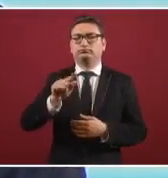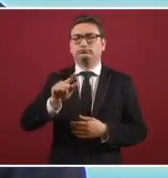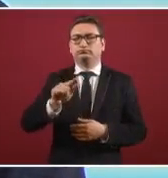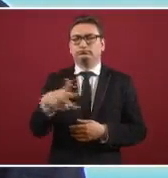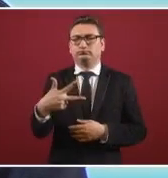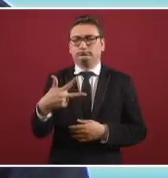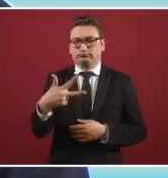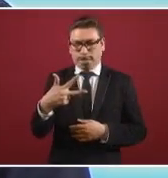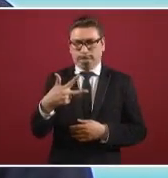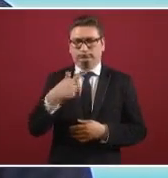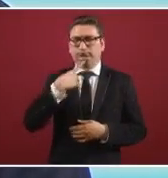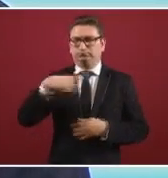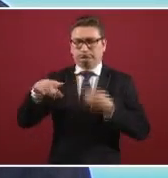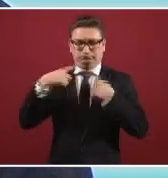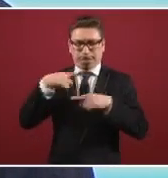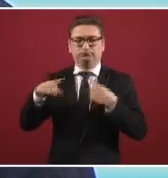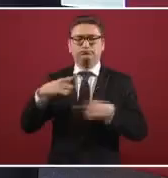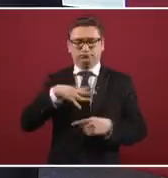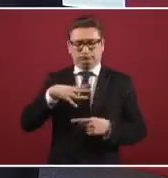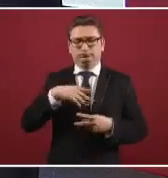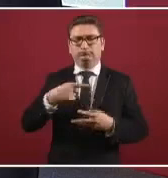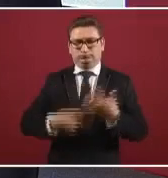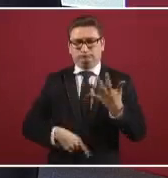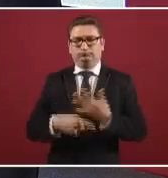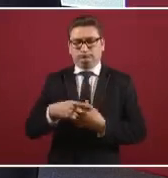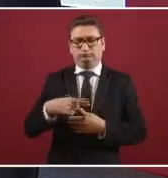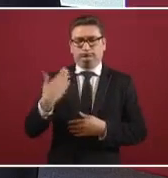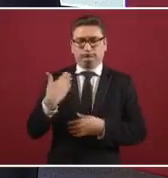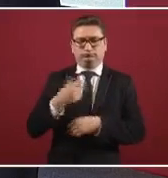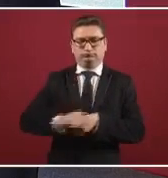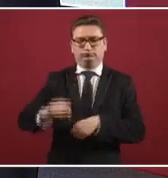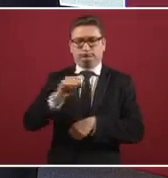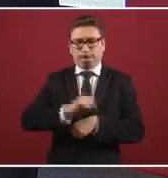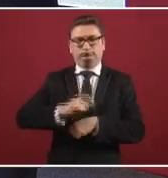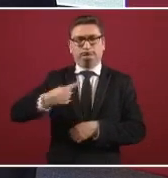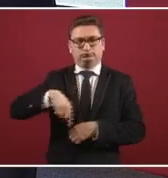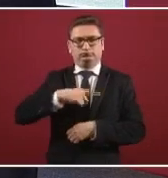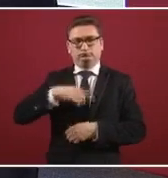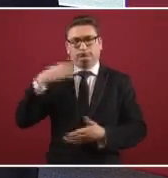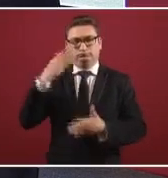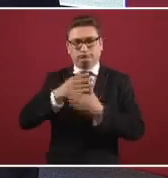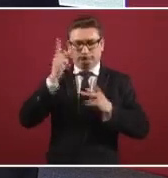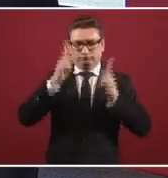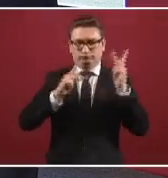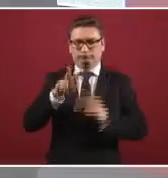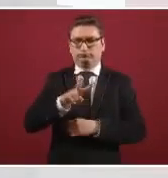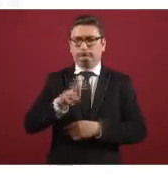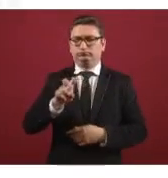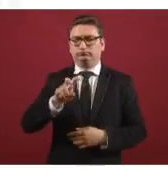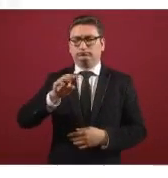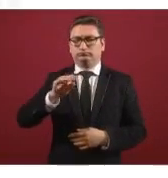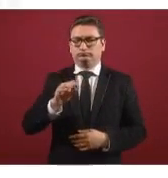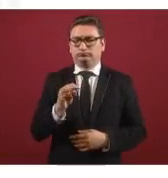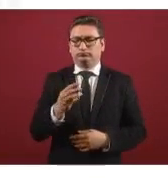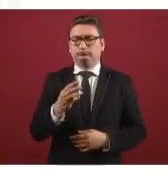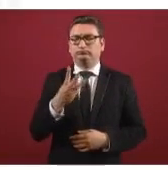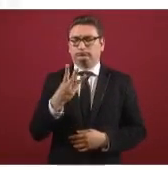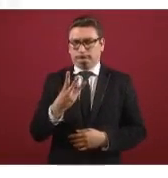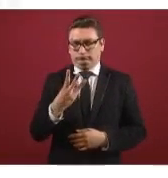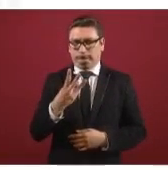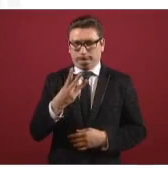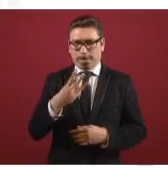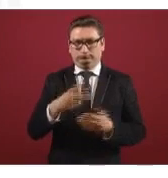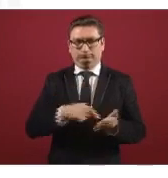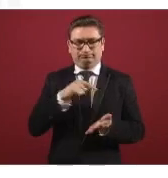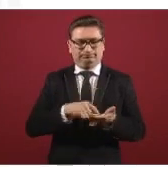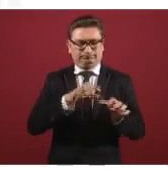378 quejas y denuncias en esta semana. Visitamos 293